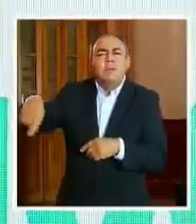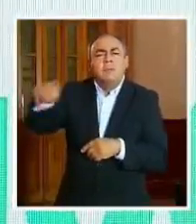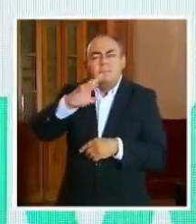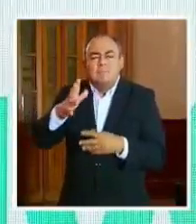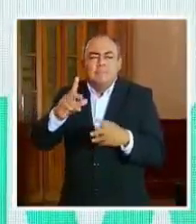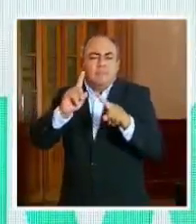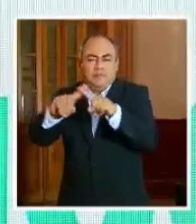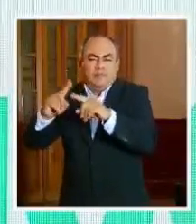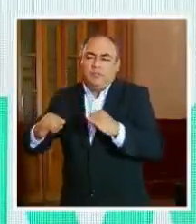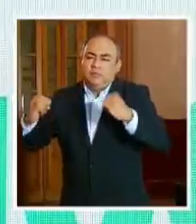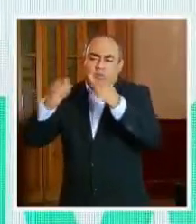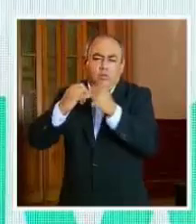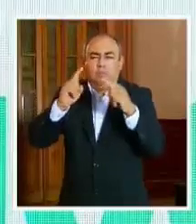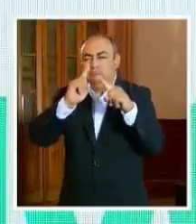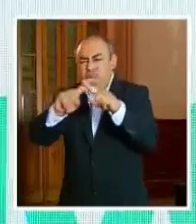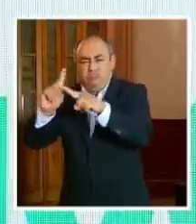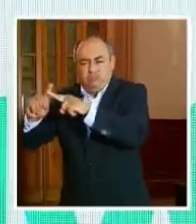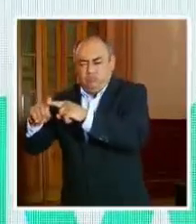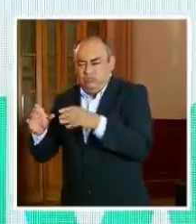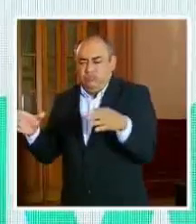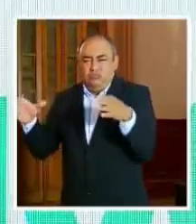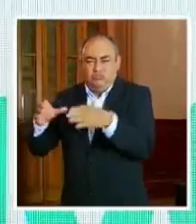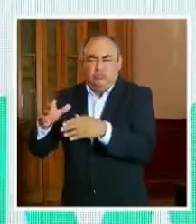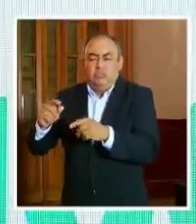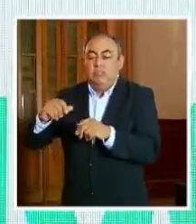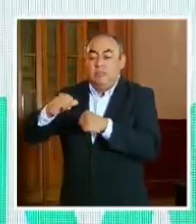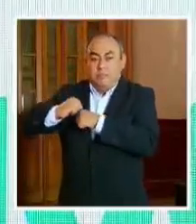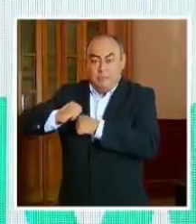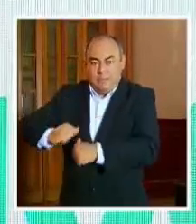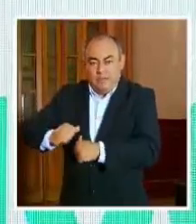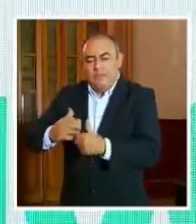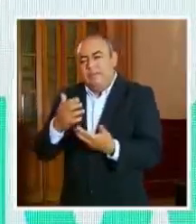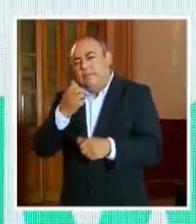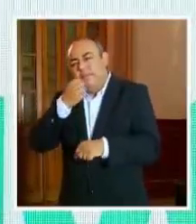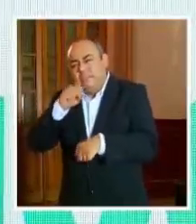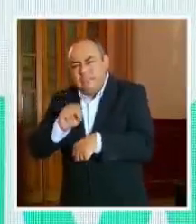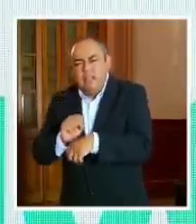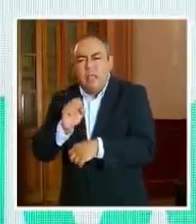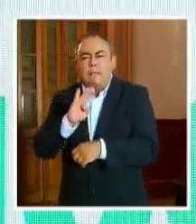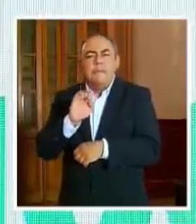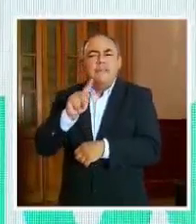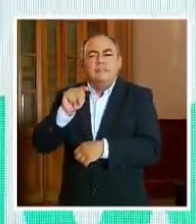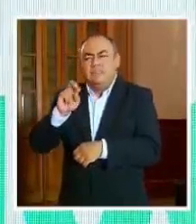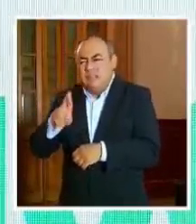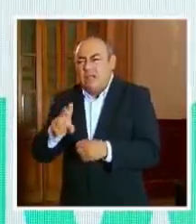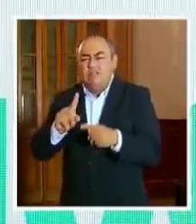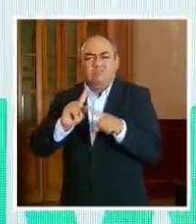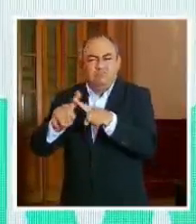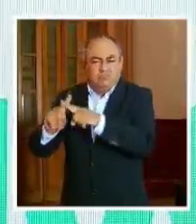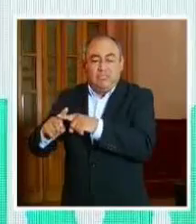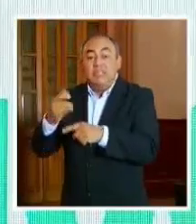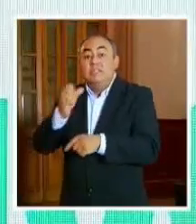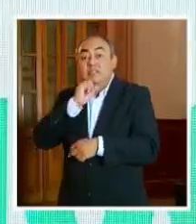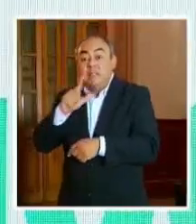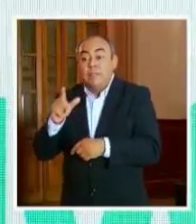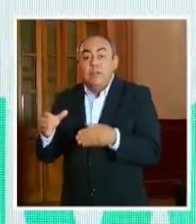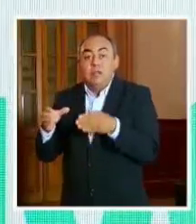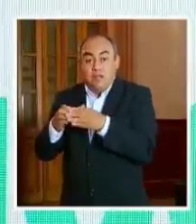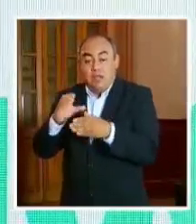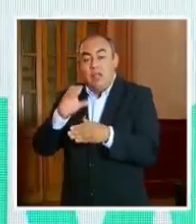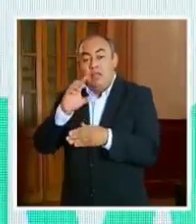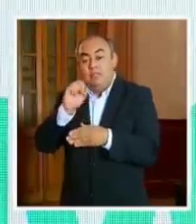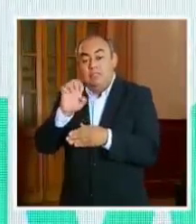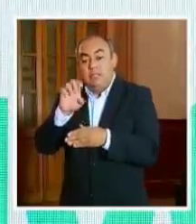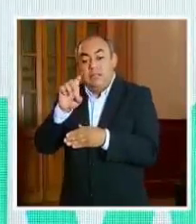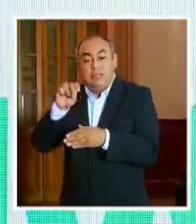sectores, liderados por la licenciada Judith Díaz de la Secretaría del Bienestar y por el equipo de la Sedena, por todo